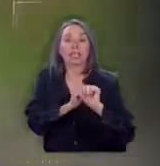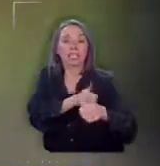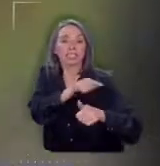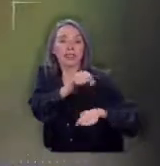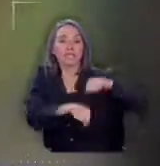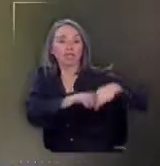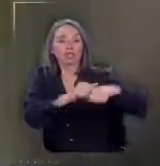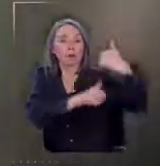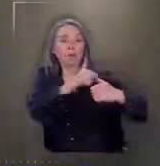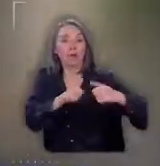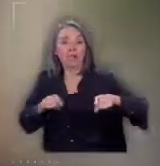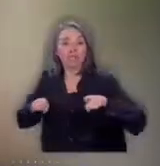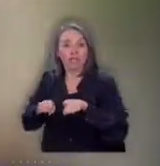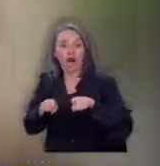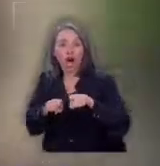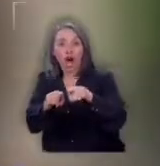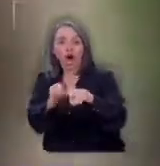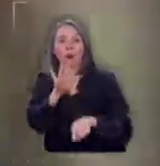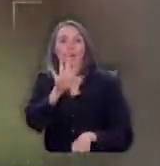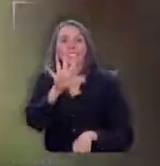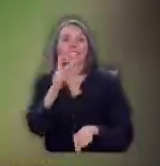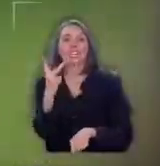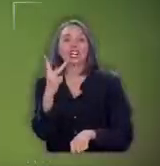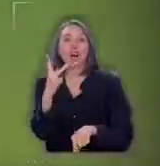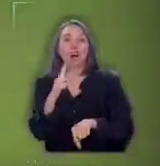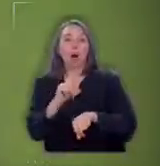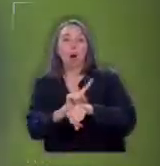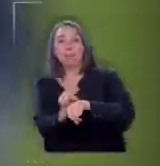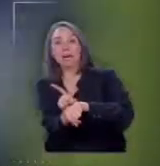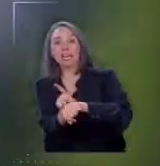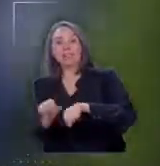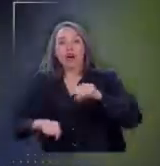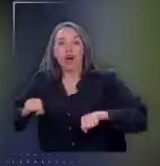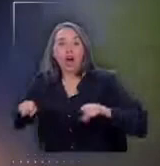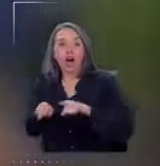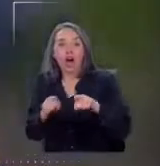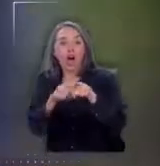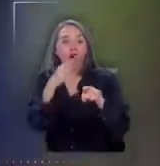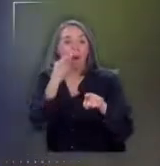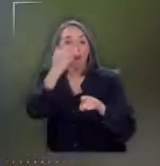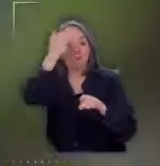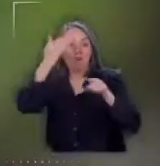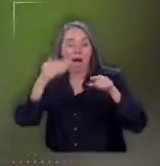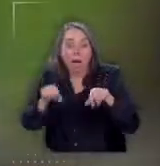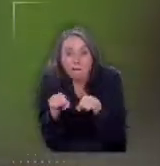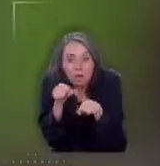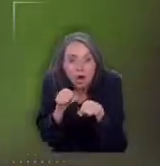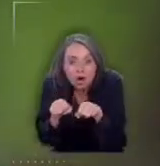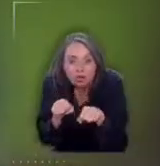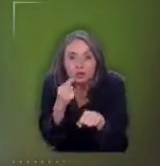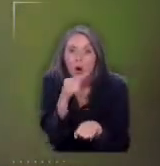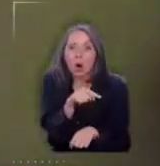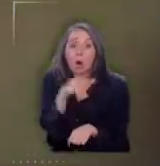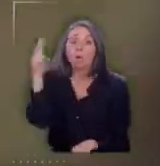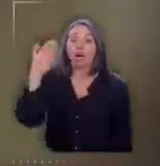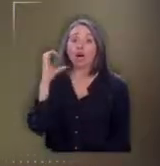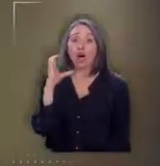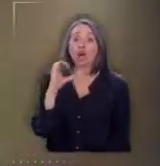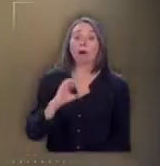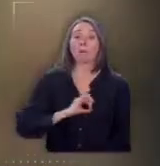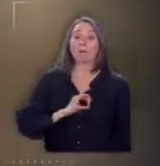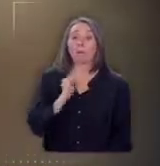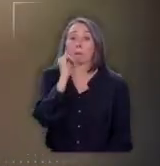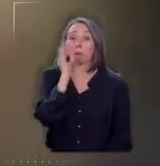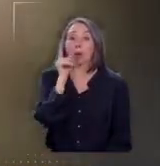profesional a 45 km por h esto lo informó el destacado ciclista y lo vemos el colombiano Rigoberto urán medallista de